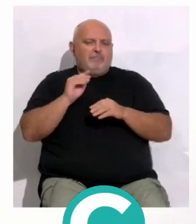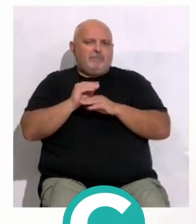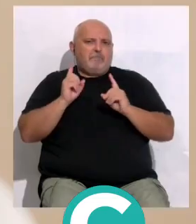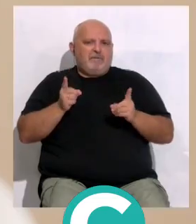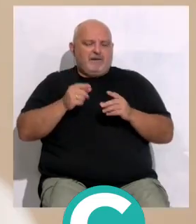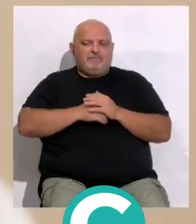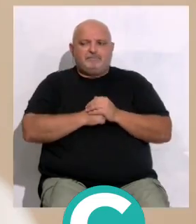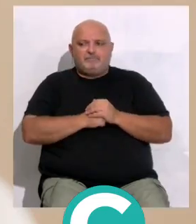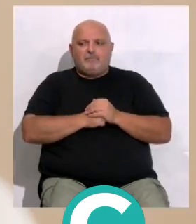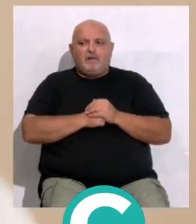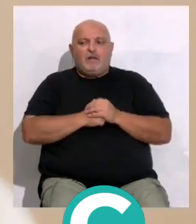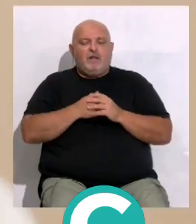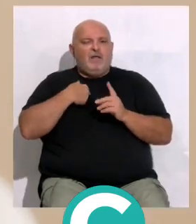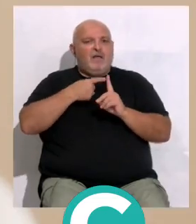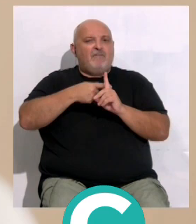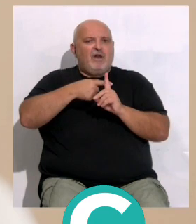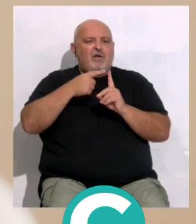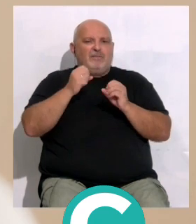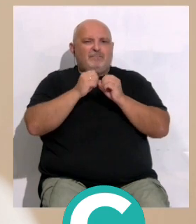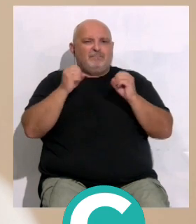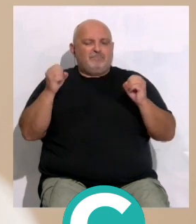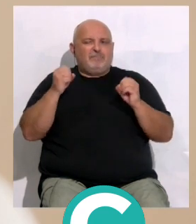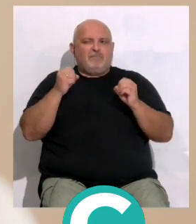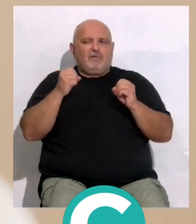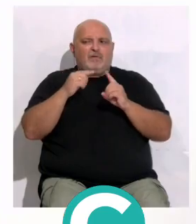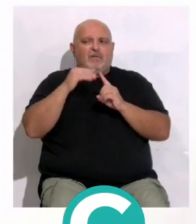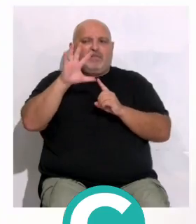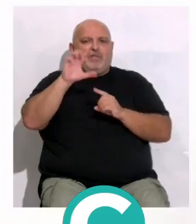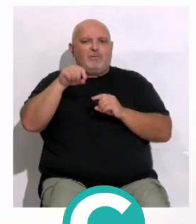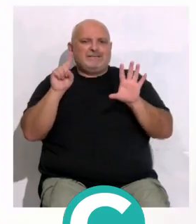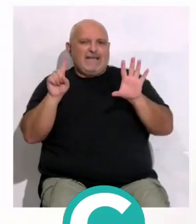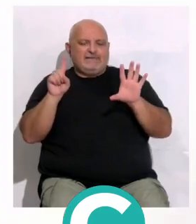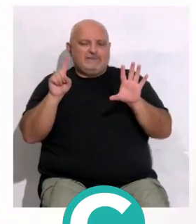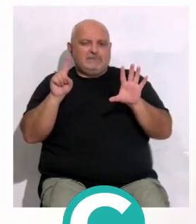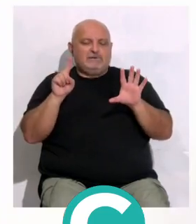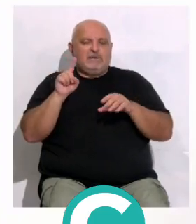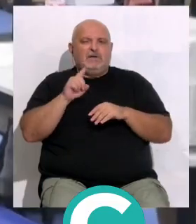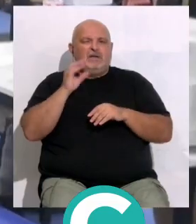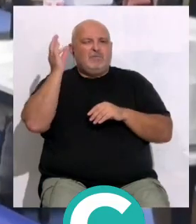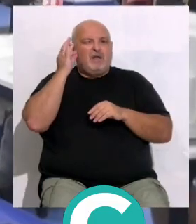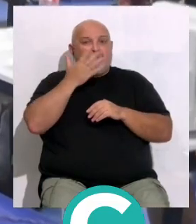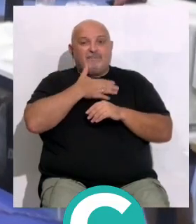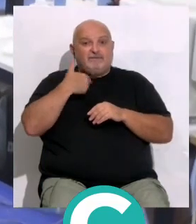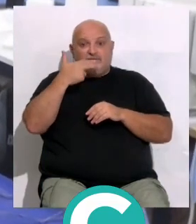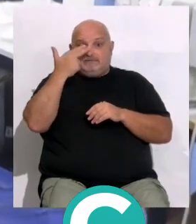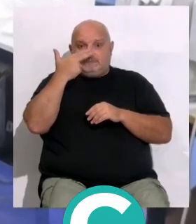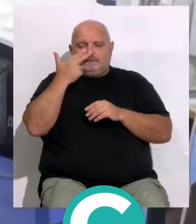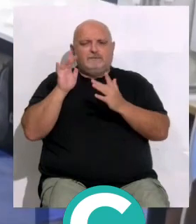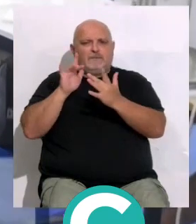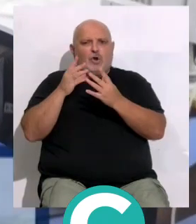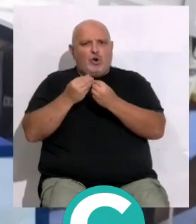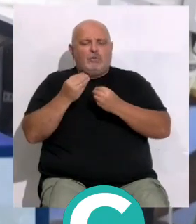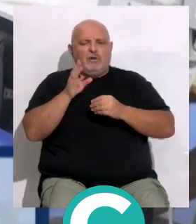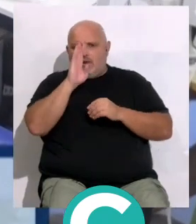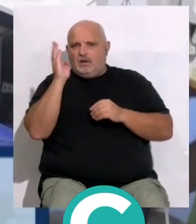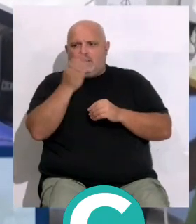llegar a ese punto. Cuando tenemos unos valores de hemoglobina glicosilada por encima de 5,6. Las mujeres interesadas pueden contactar